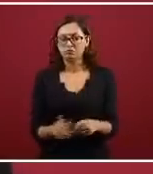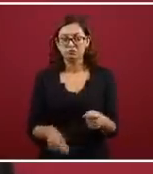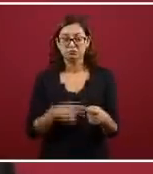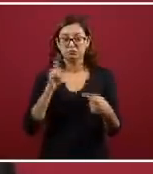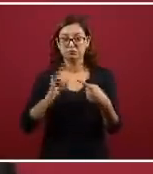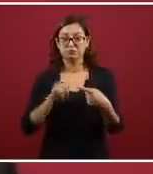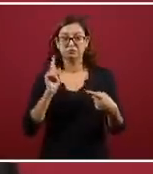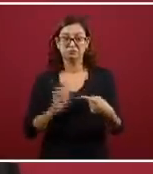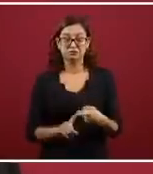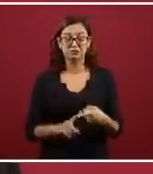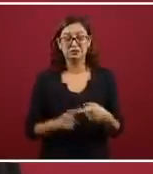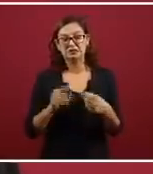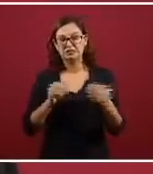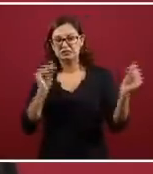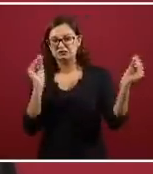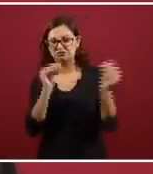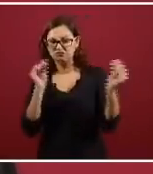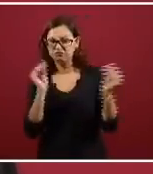internacionales.